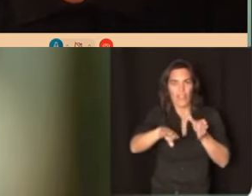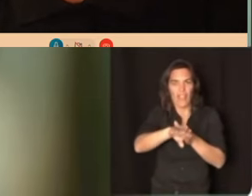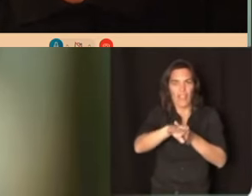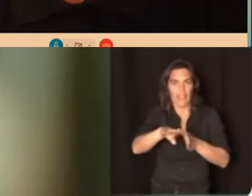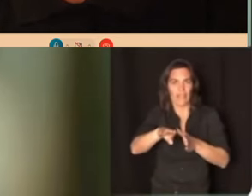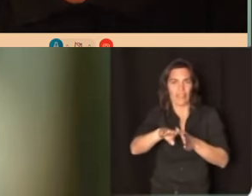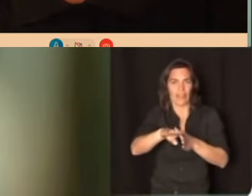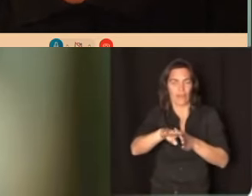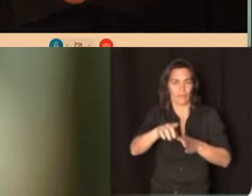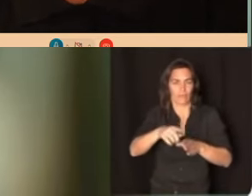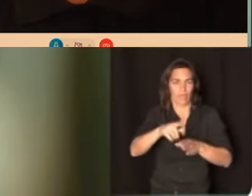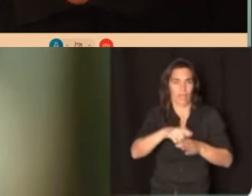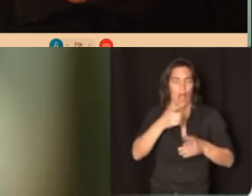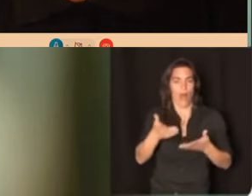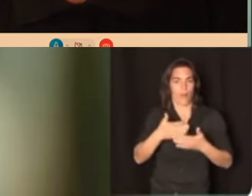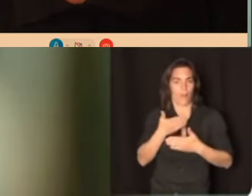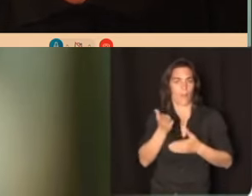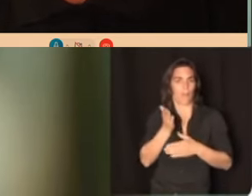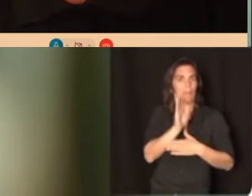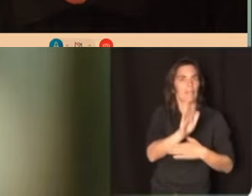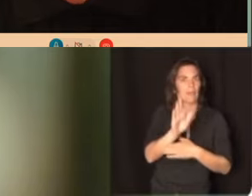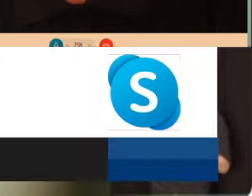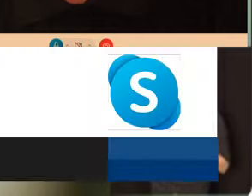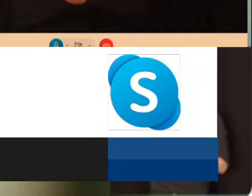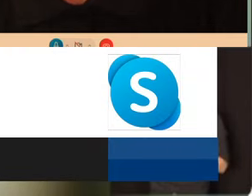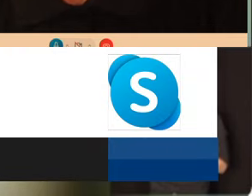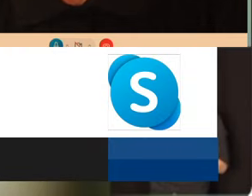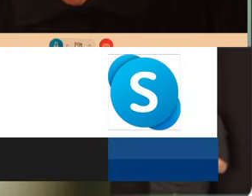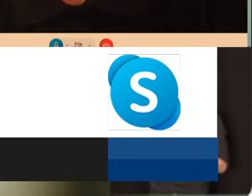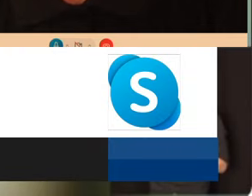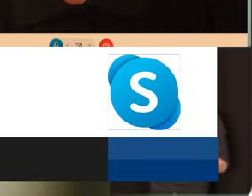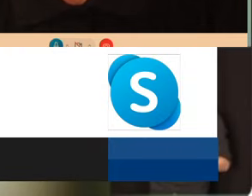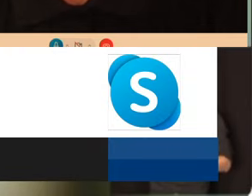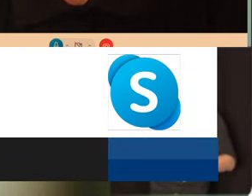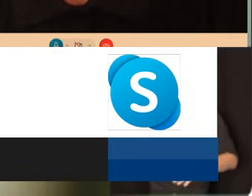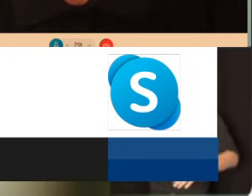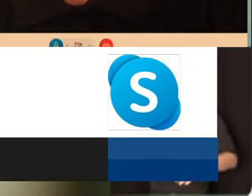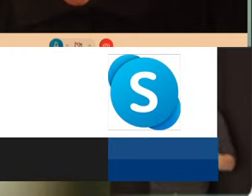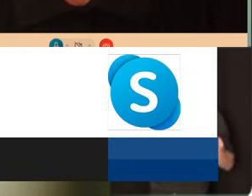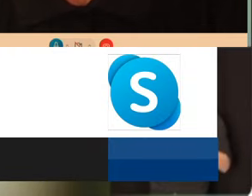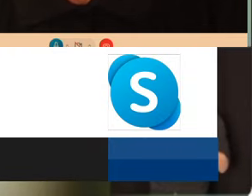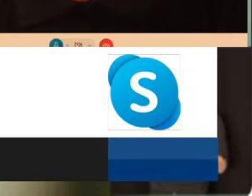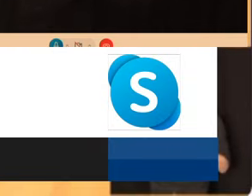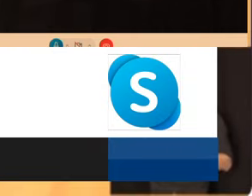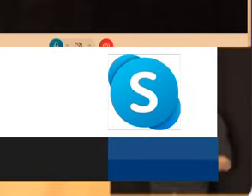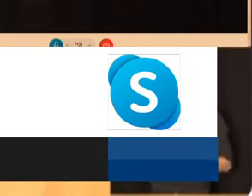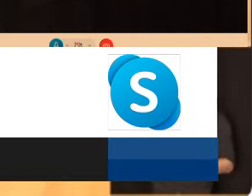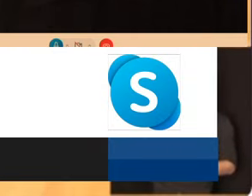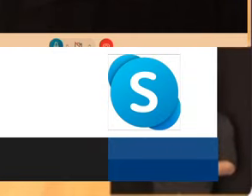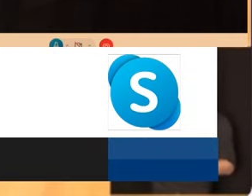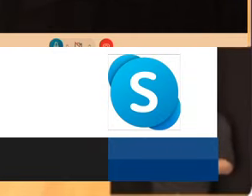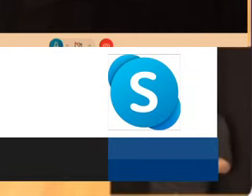¿con quién va a gobernar el señor Puigdemont? Solamente puede gobernar con la Esquerra Republicana, pero no sé cómo está ahora mismo.